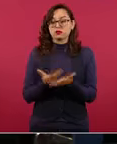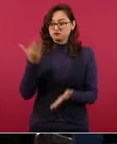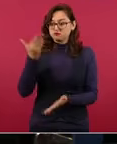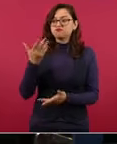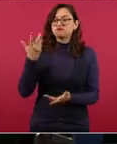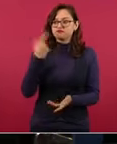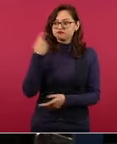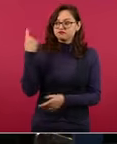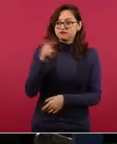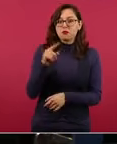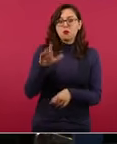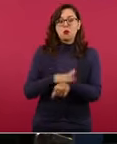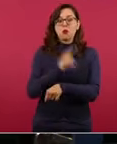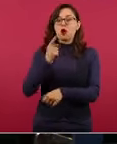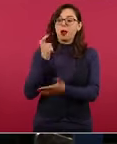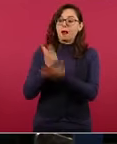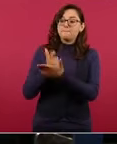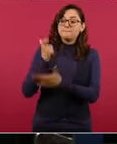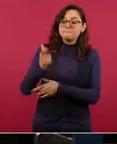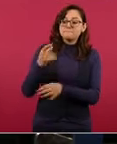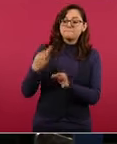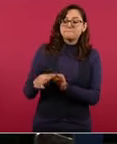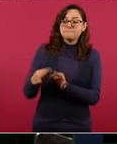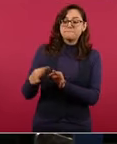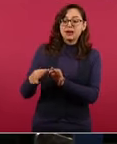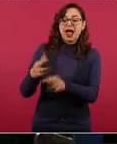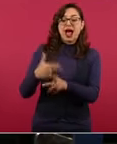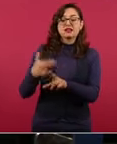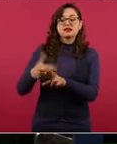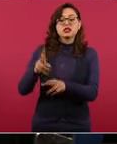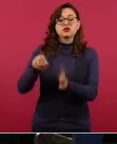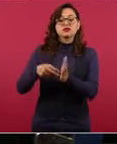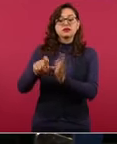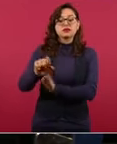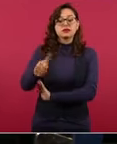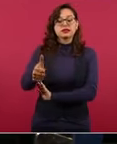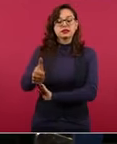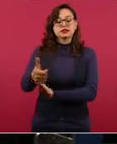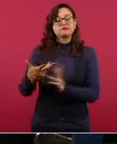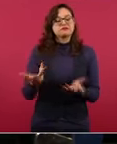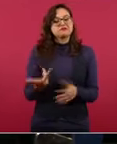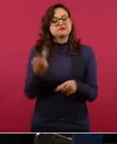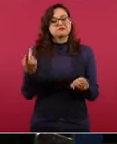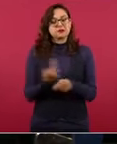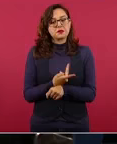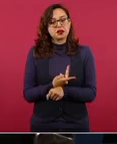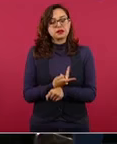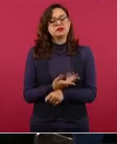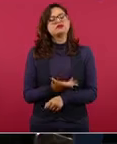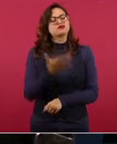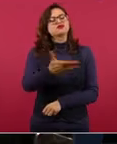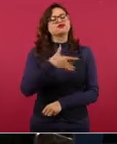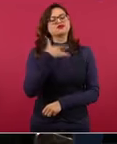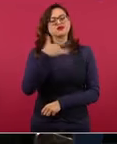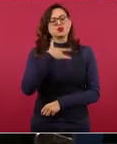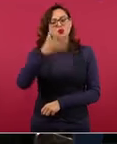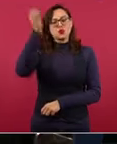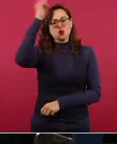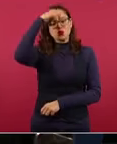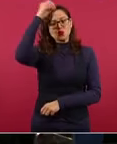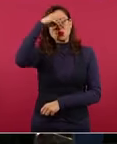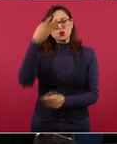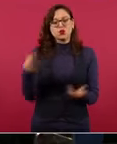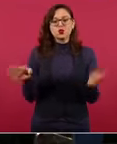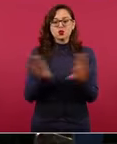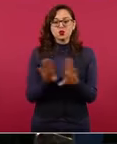se terminará precisamente de pagar hasta 2026 y la pregunta señor presidente es bueno pues qué opinión tiene usted de